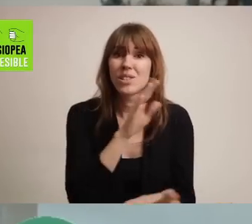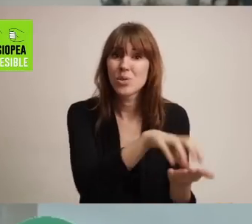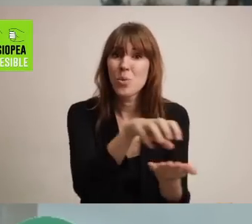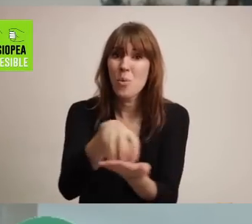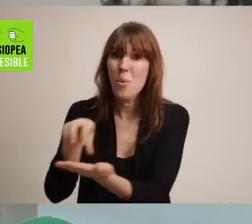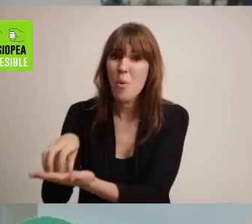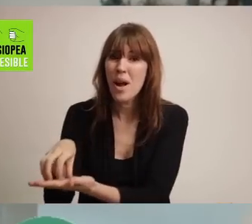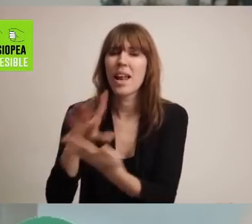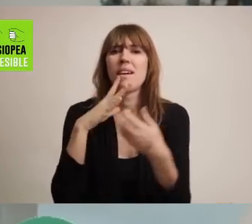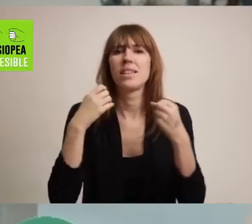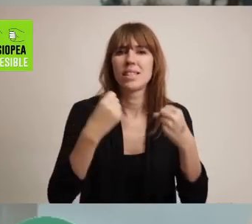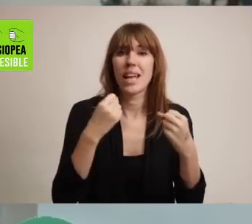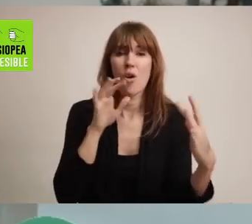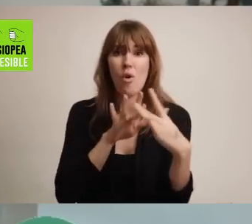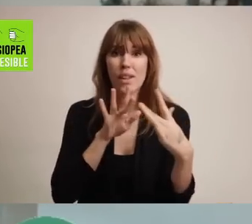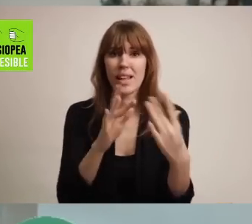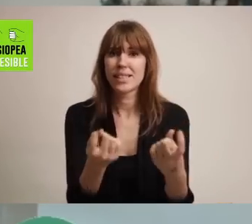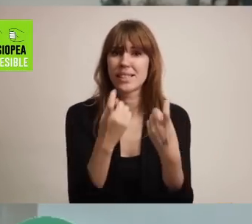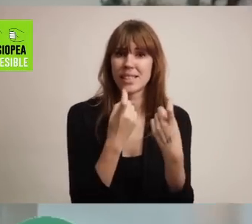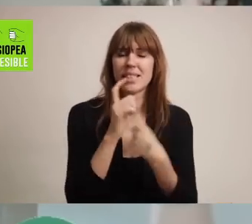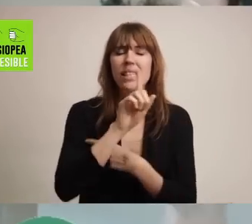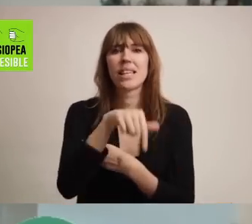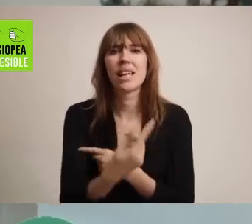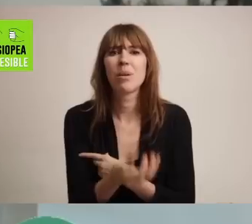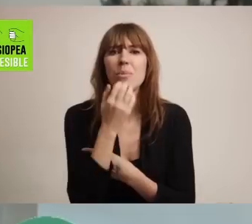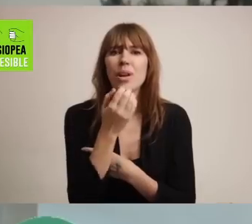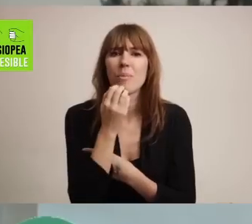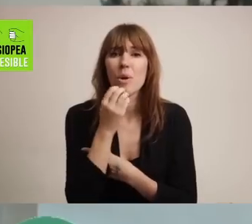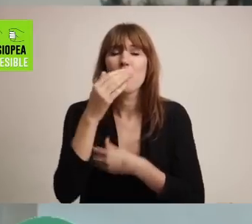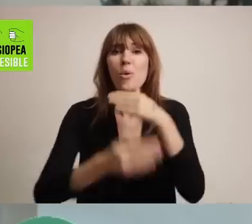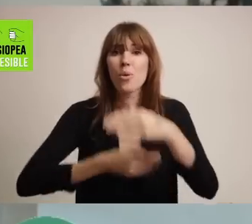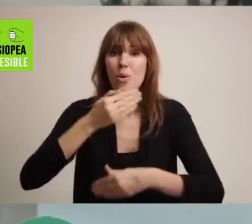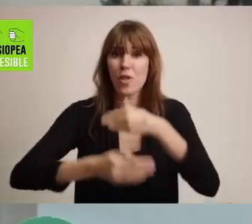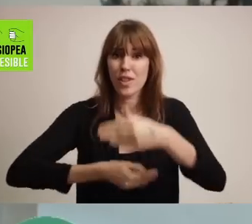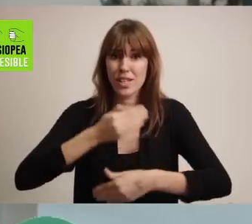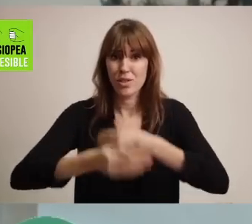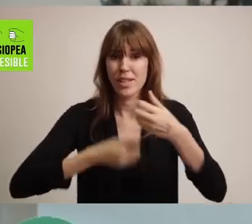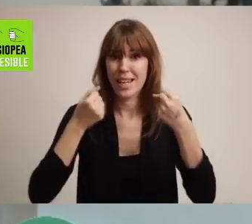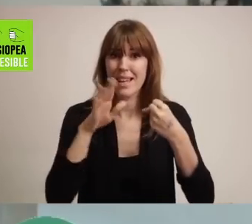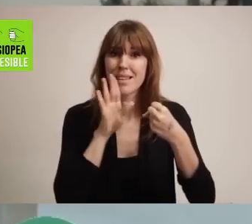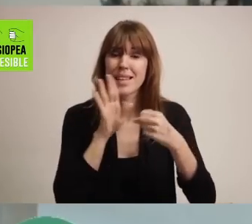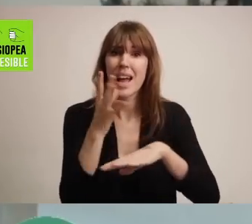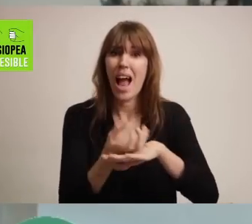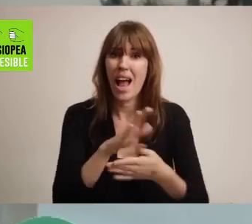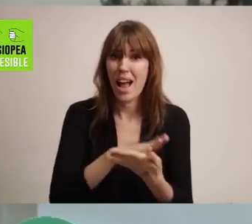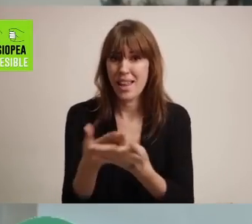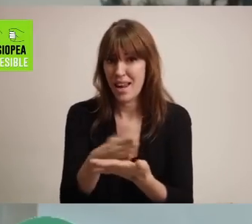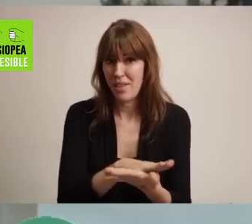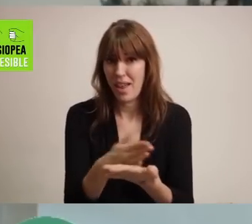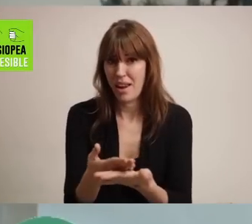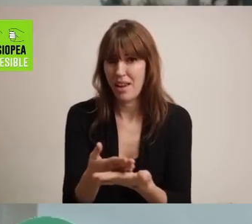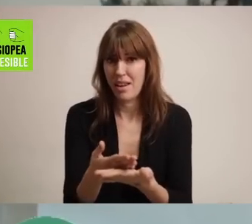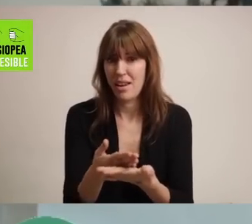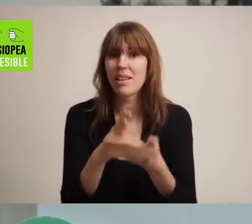el conectar con la energía, se enseñaba cómo era el proceso de canalizar esa energía. A las personas